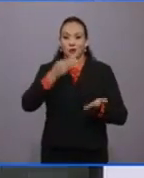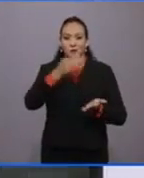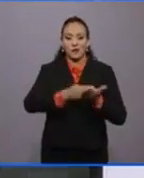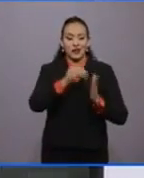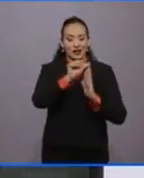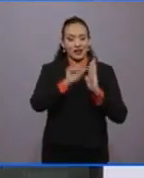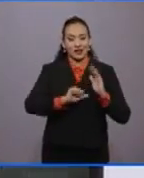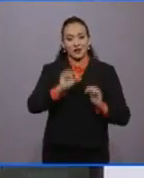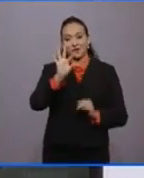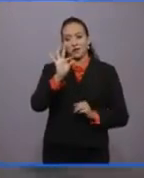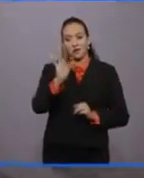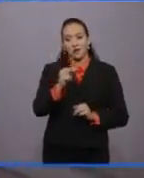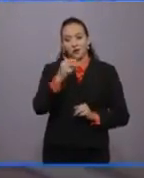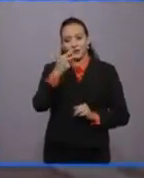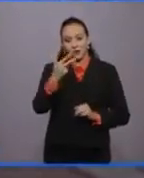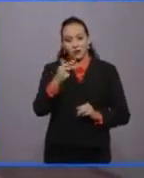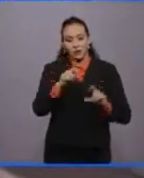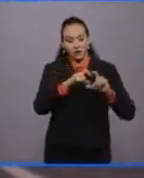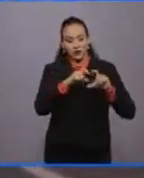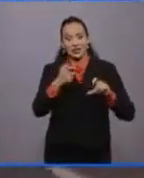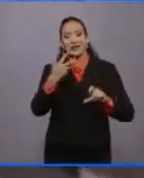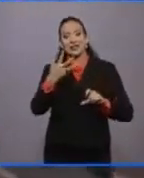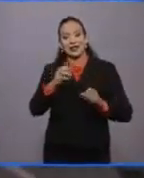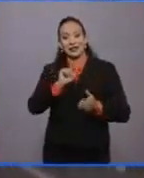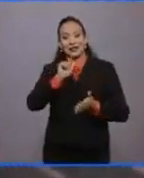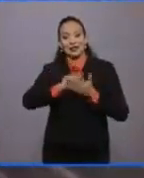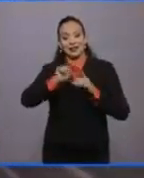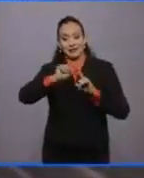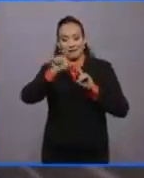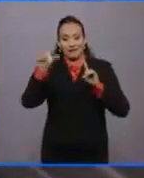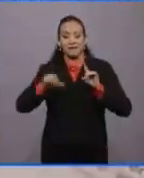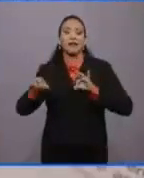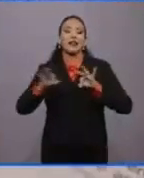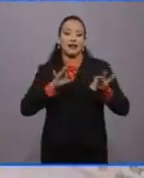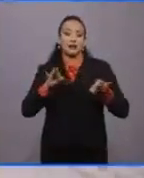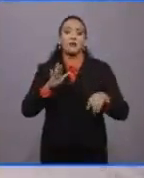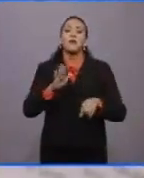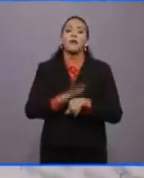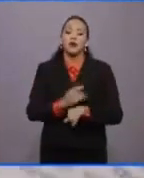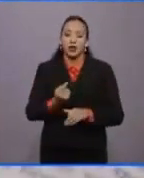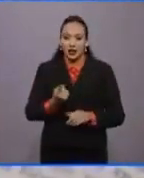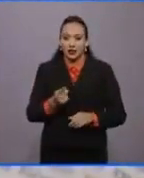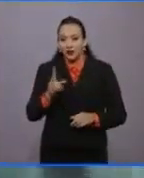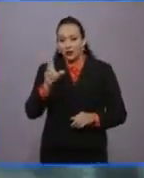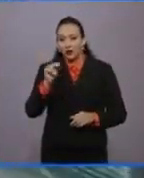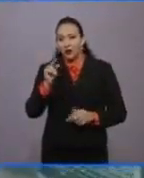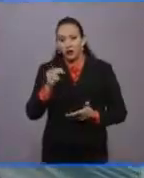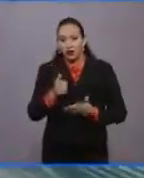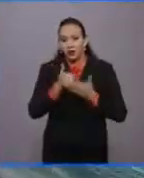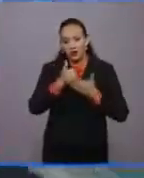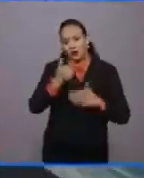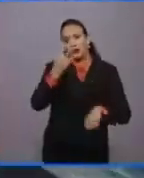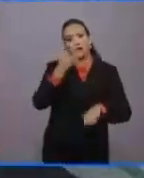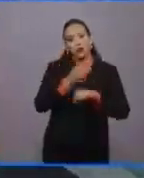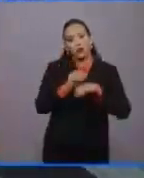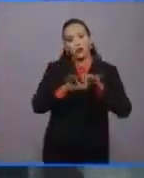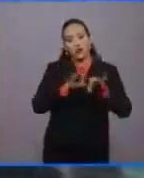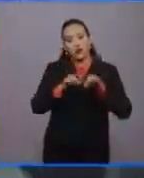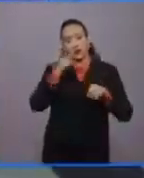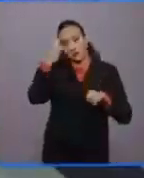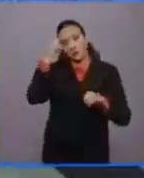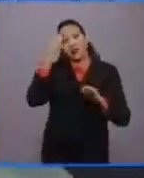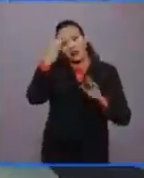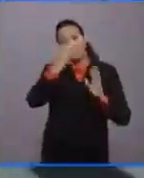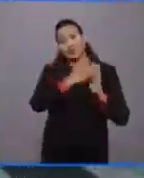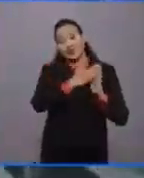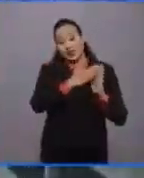en el artículo 48, párrafo quinto de la Ley Federal del Trabajo por no haber logrado la solución del conflicto en la etapa de